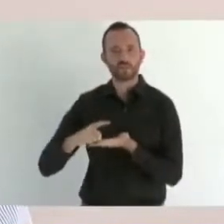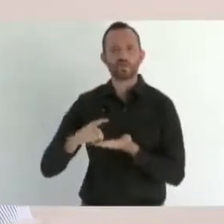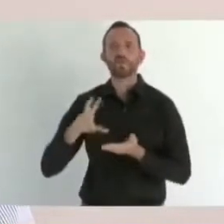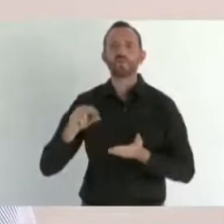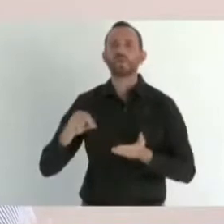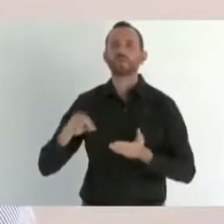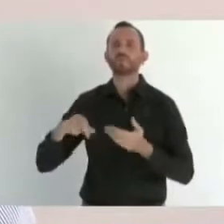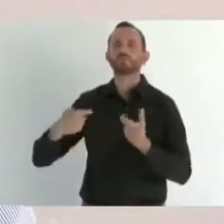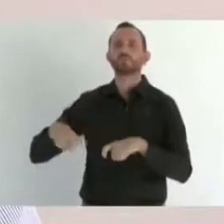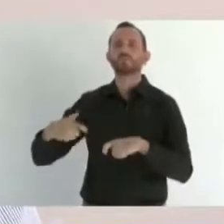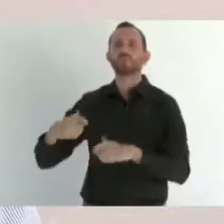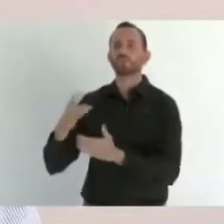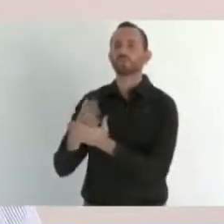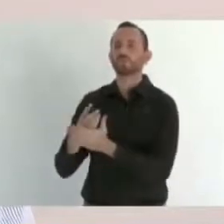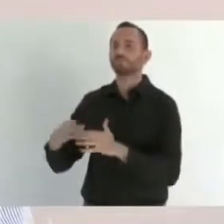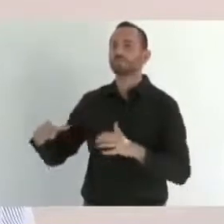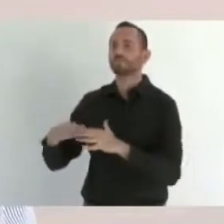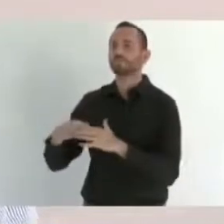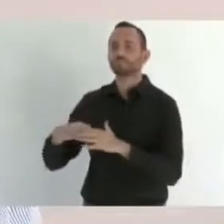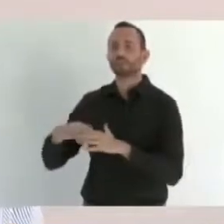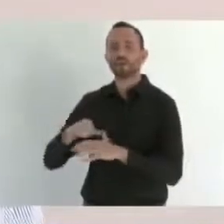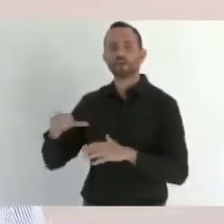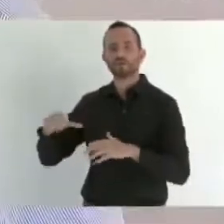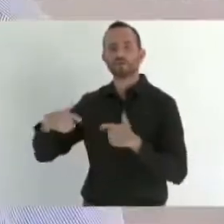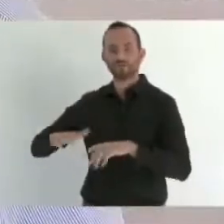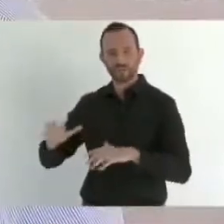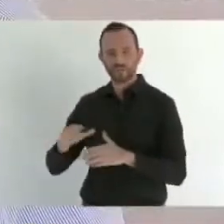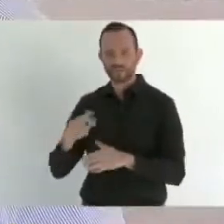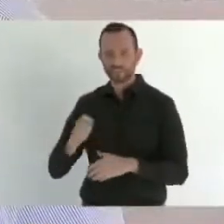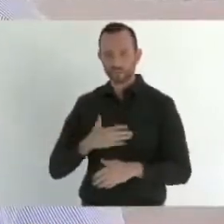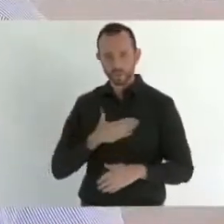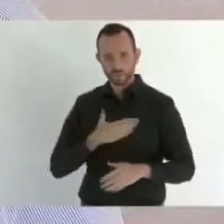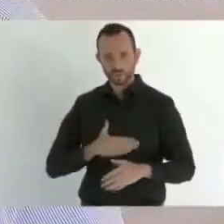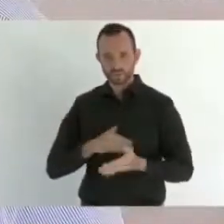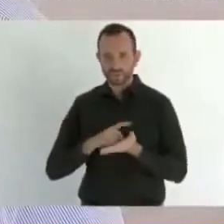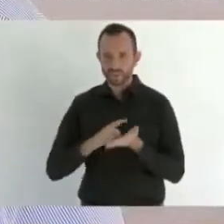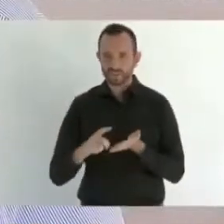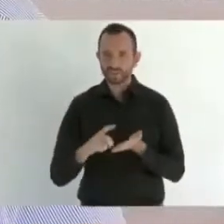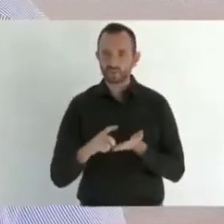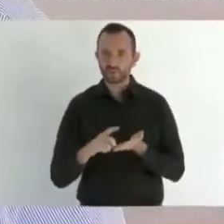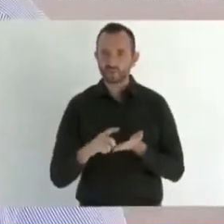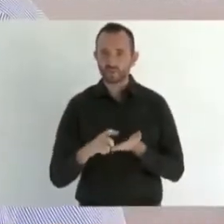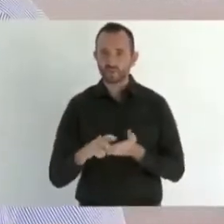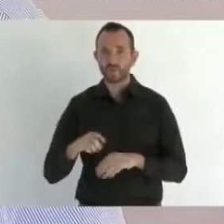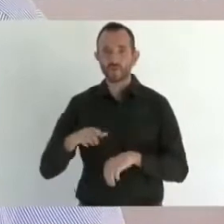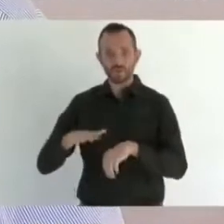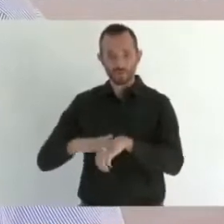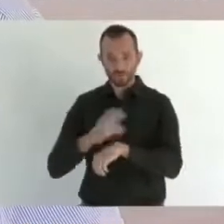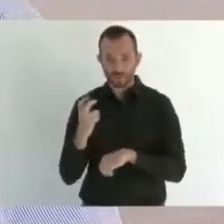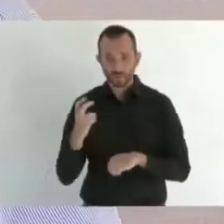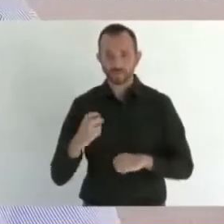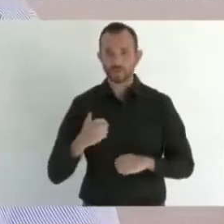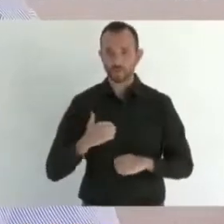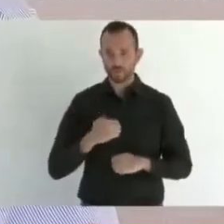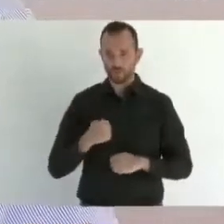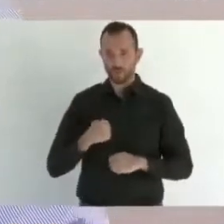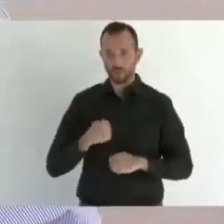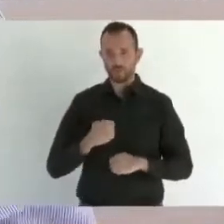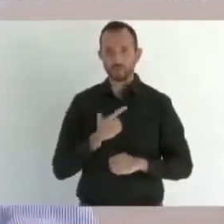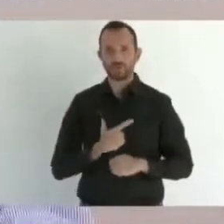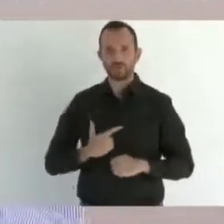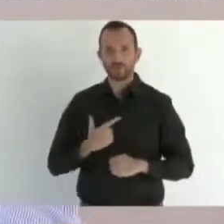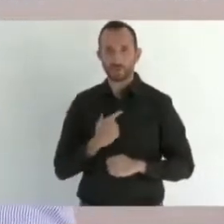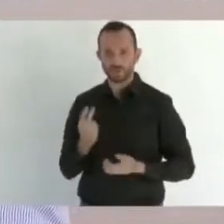por eso me da muchísimo gusto estar de nuevo en san quintín como decía el gobernador